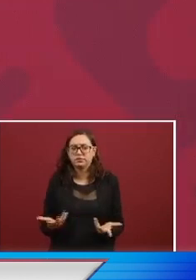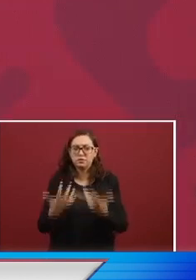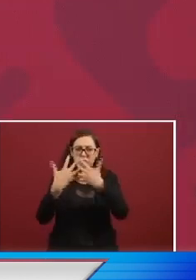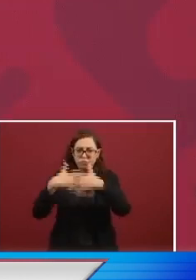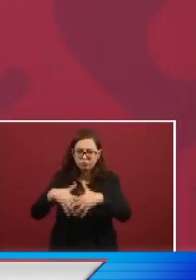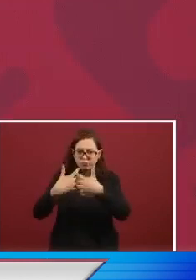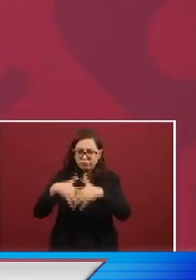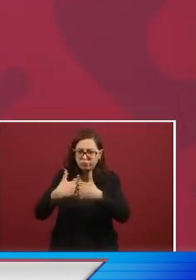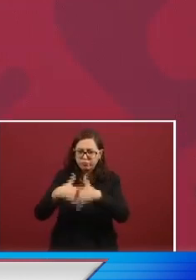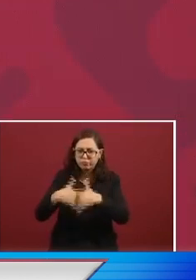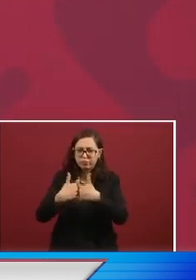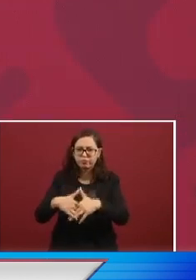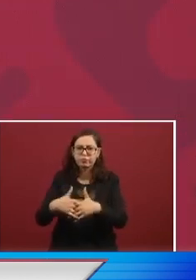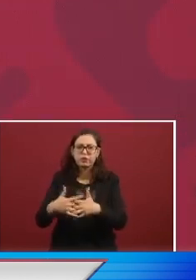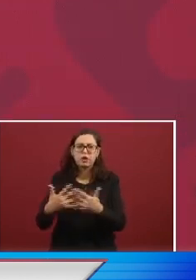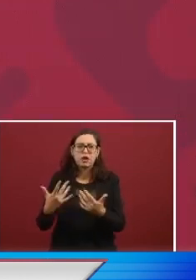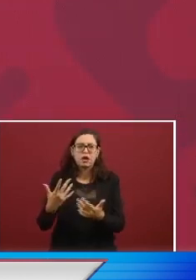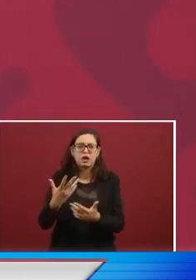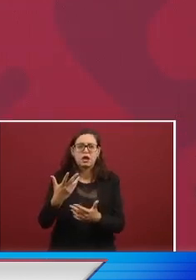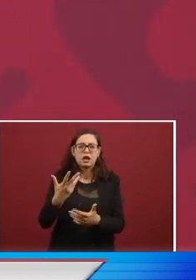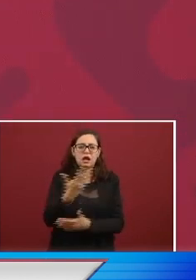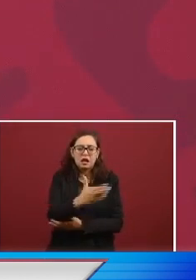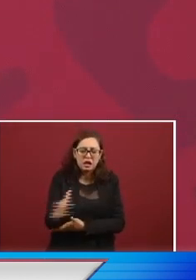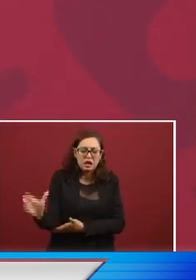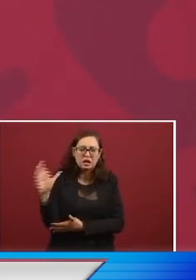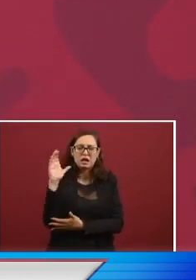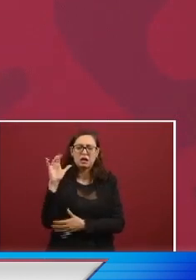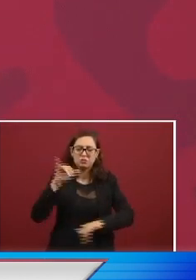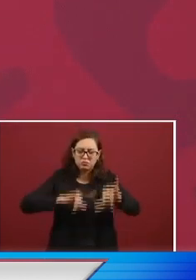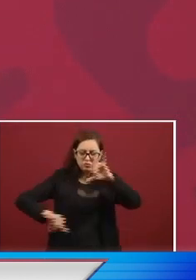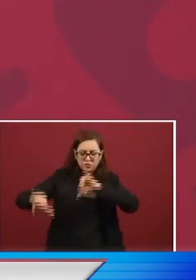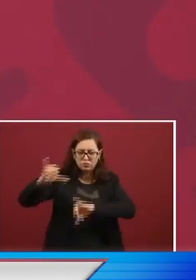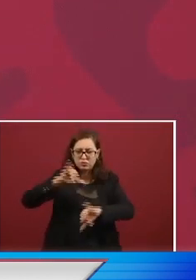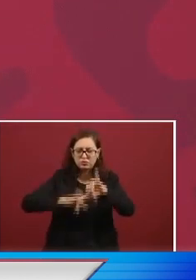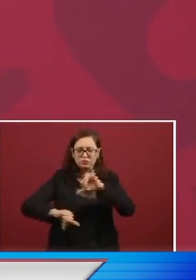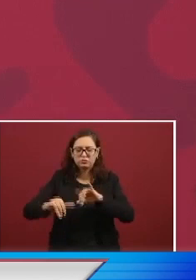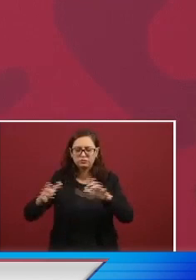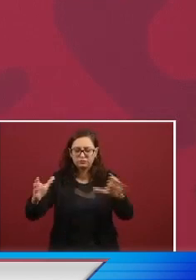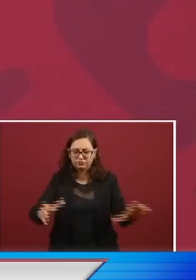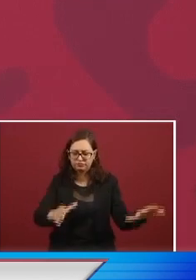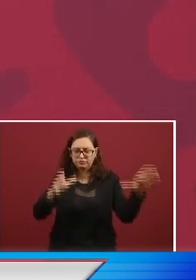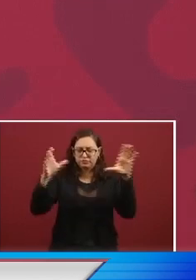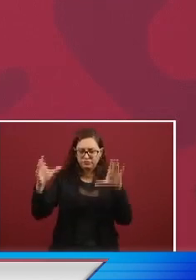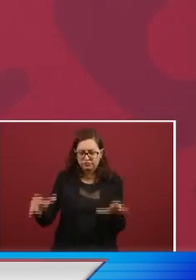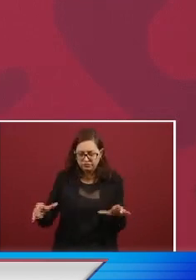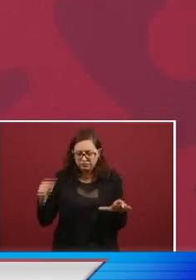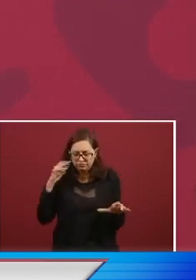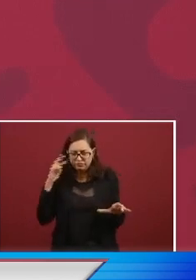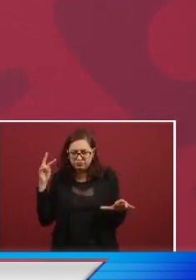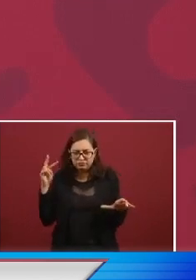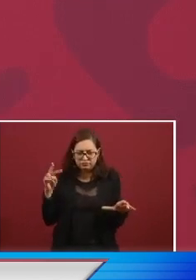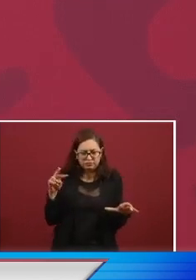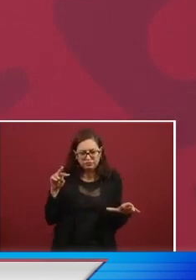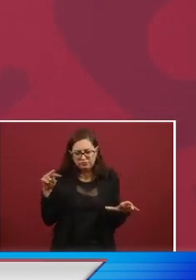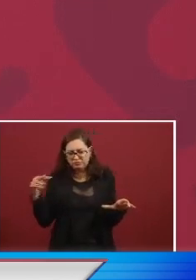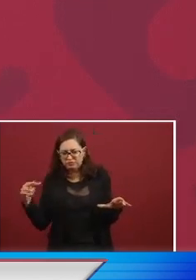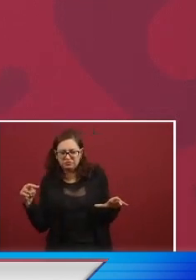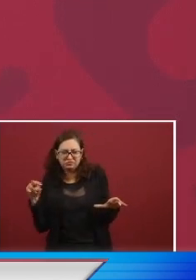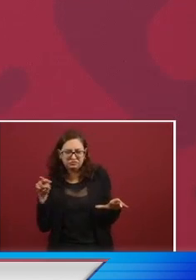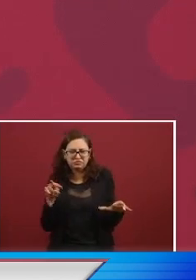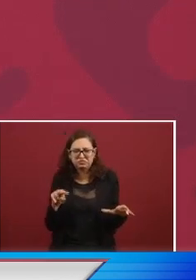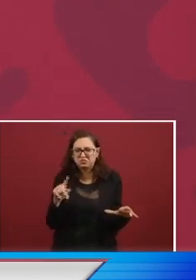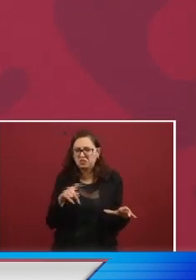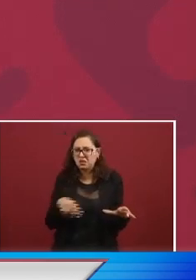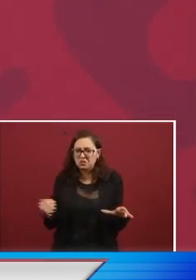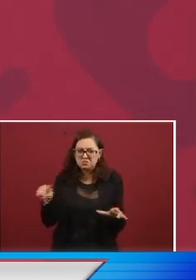pensado en recuperar esa planta, pero es necesario resolver primero este caso de corrupción. De igual forma están juzgados el anticipo de carrotanques,